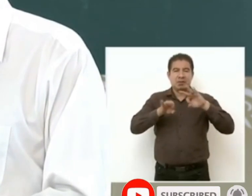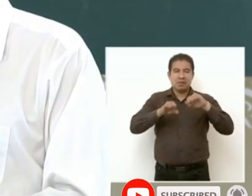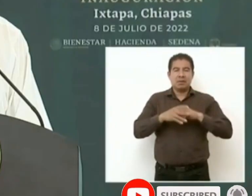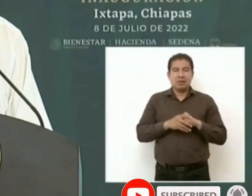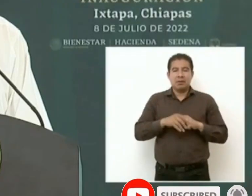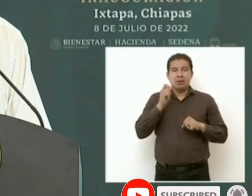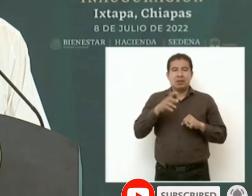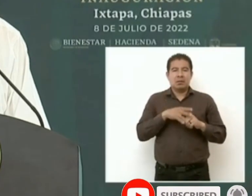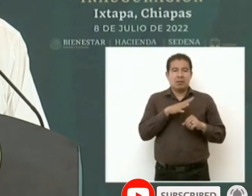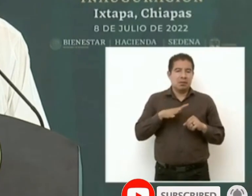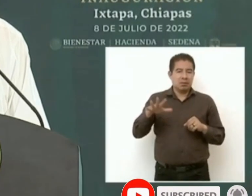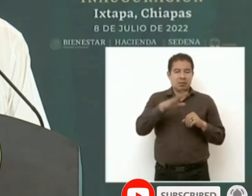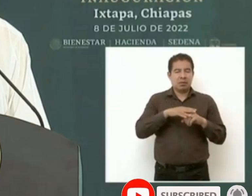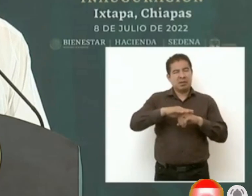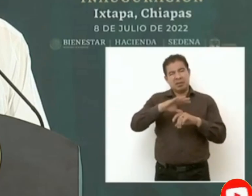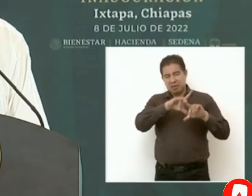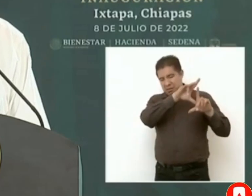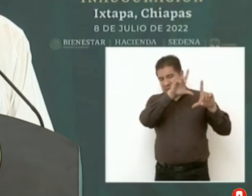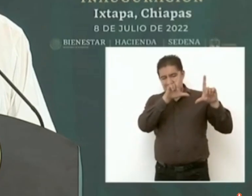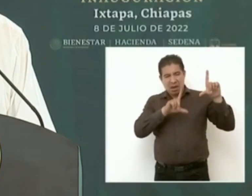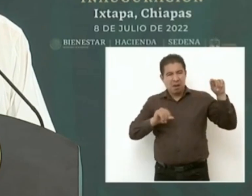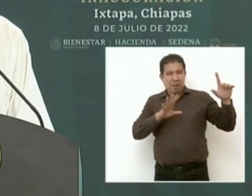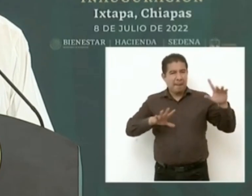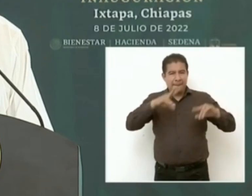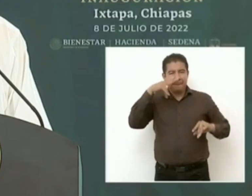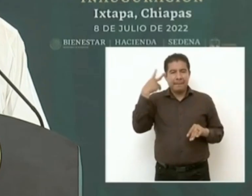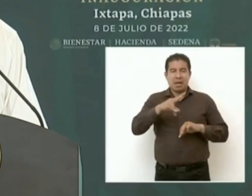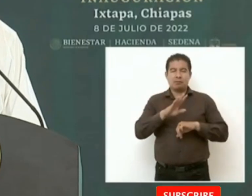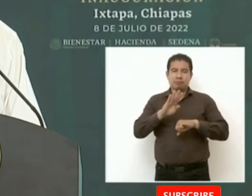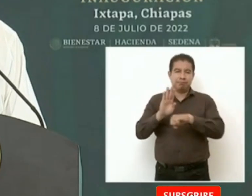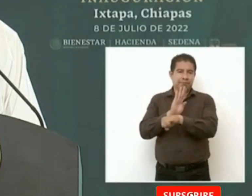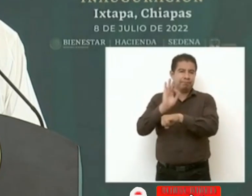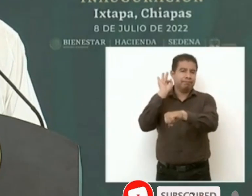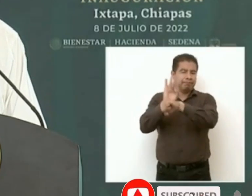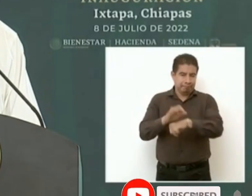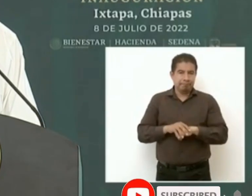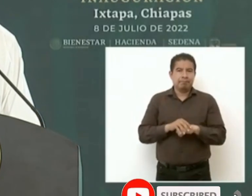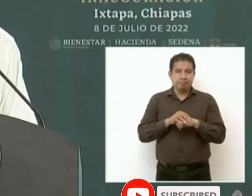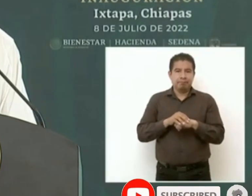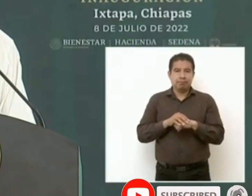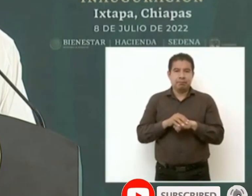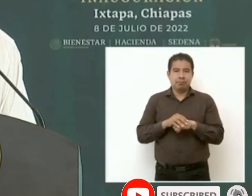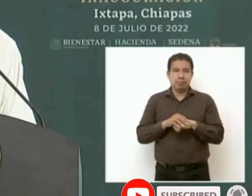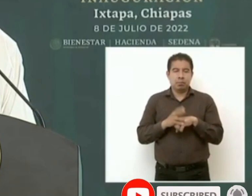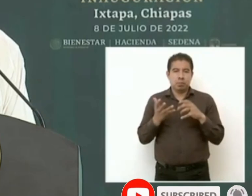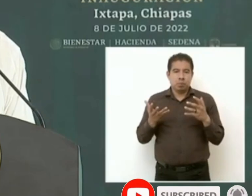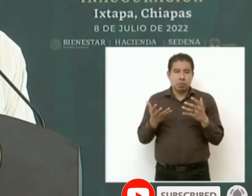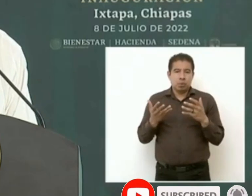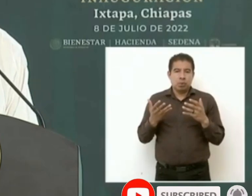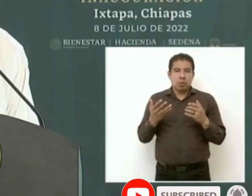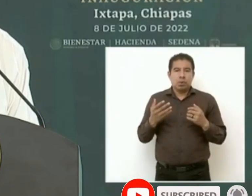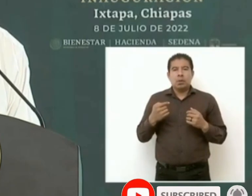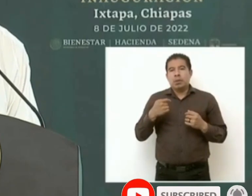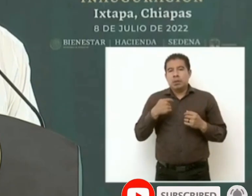de todo nuestro pueblo, que ustedes saben, yo